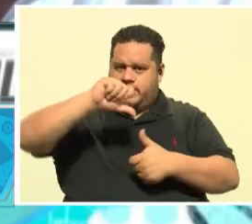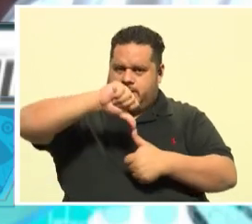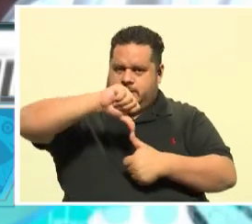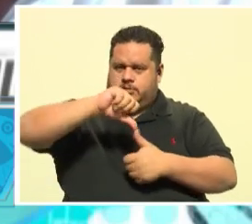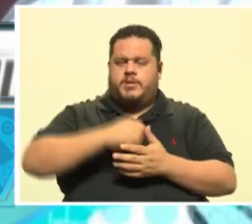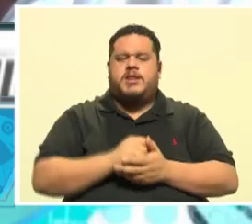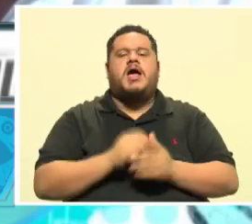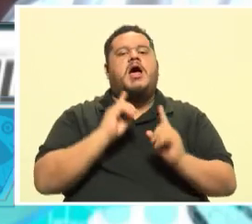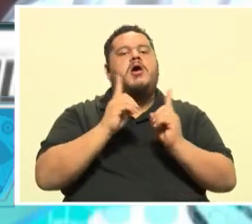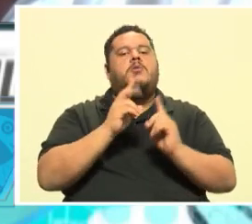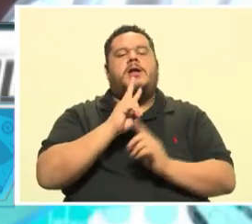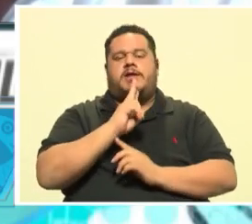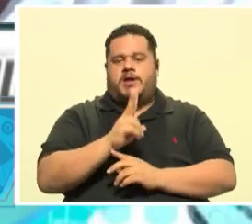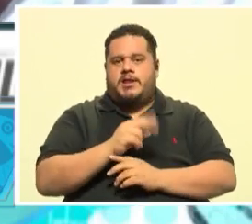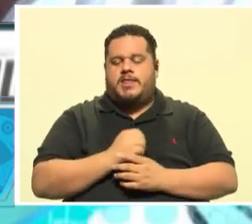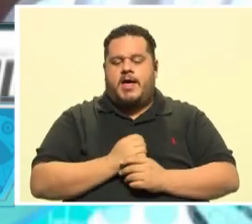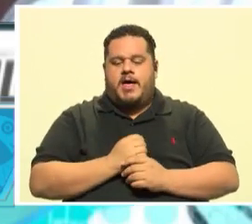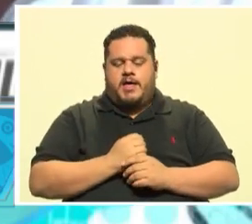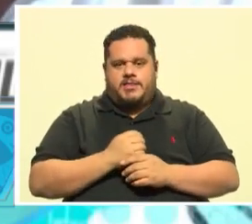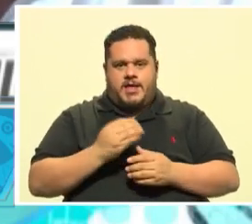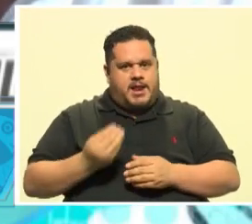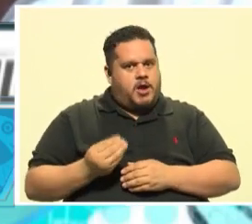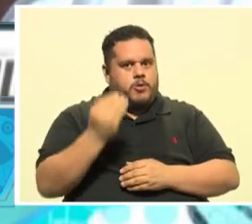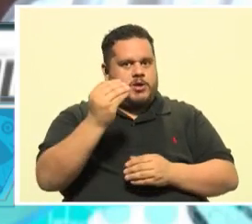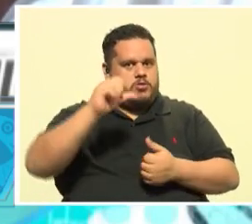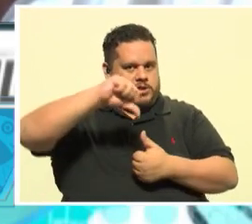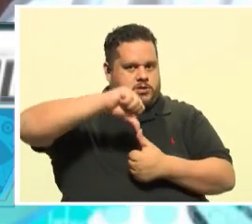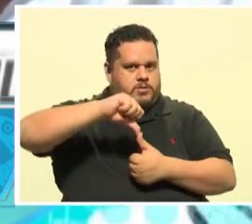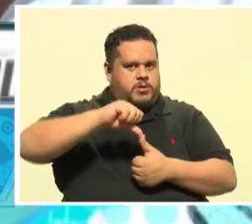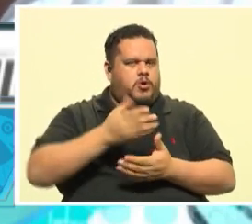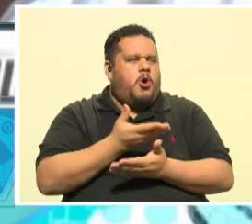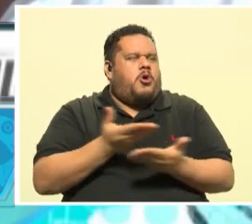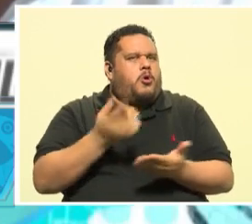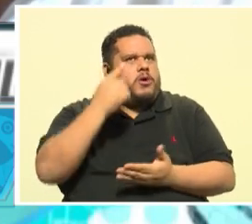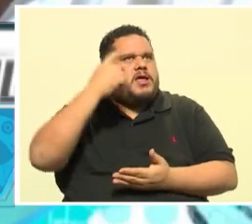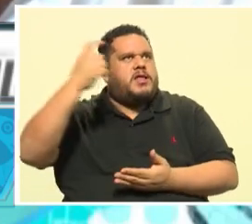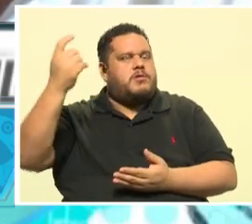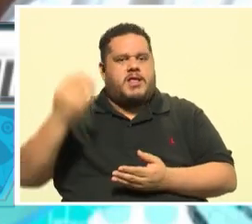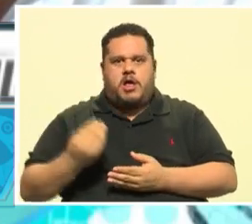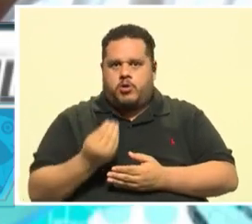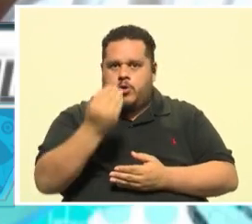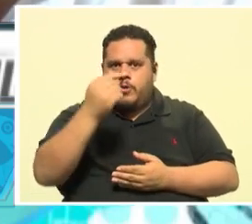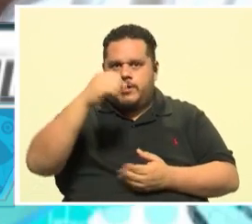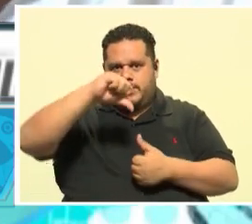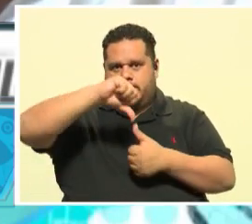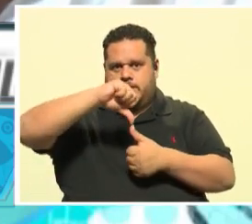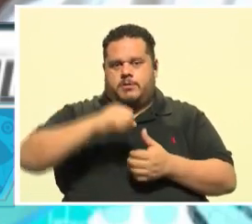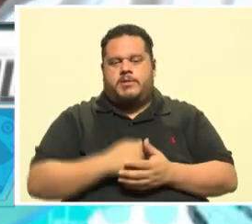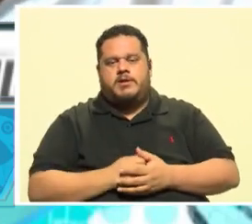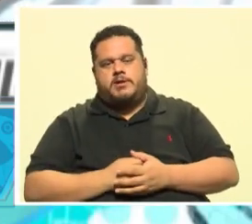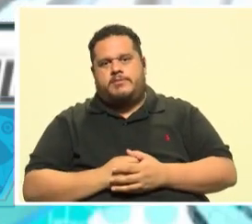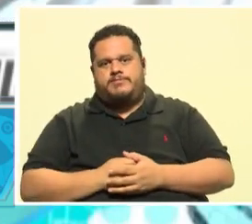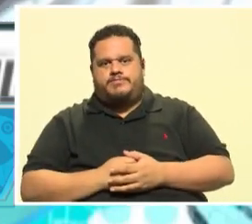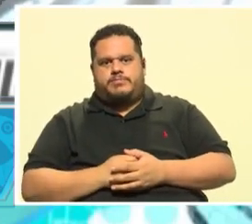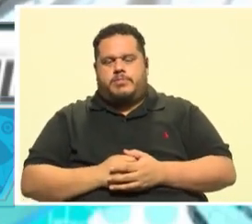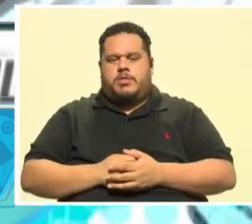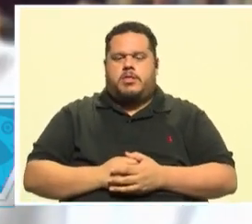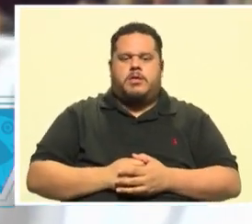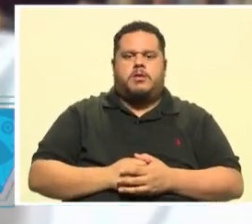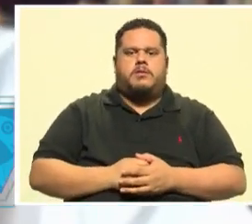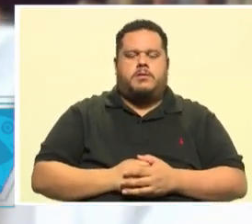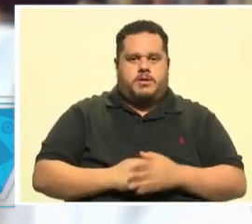o menos, por decir un número aproximado y promedio, alrededor del 15% del Producto Interno Bruto, es decir, de la